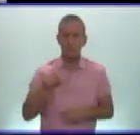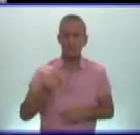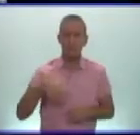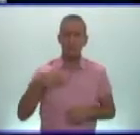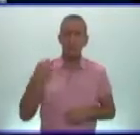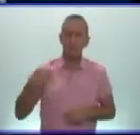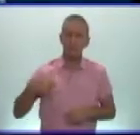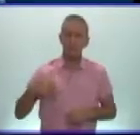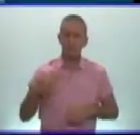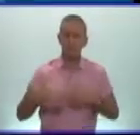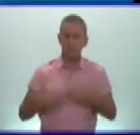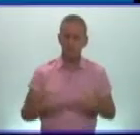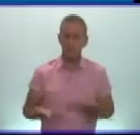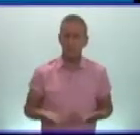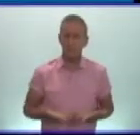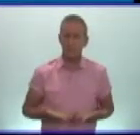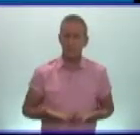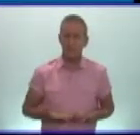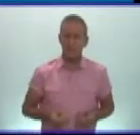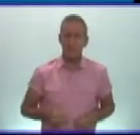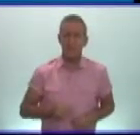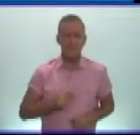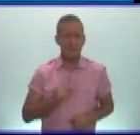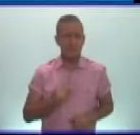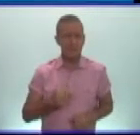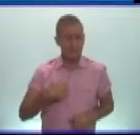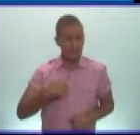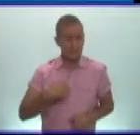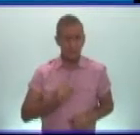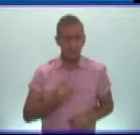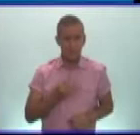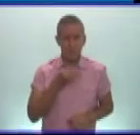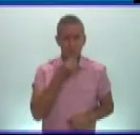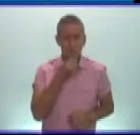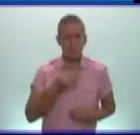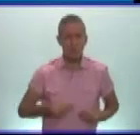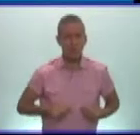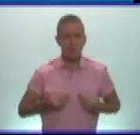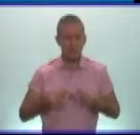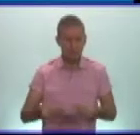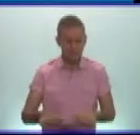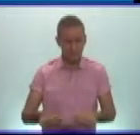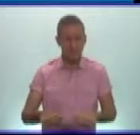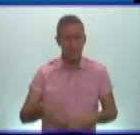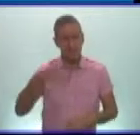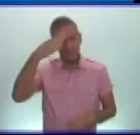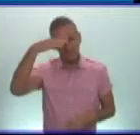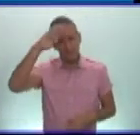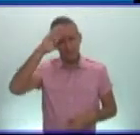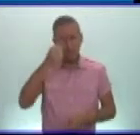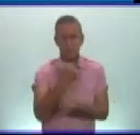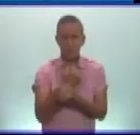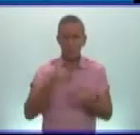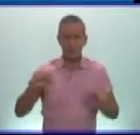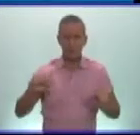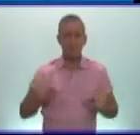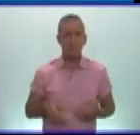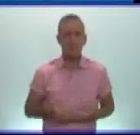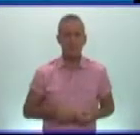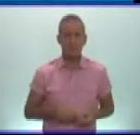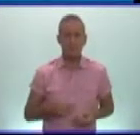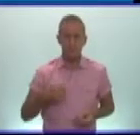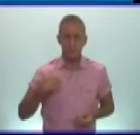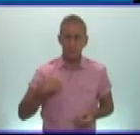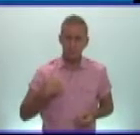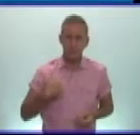pueda ofrecerte esa patria libre de cadenas y afrentas, como el más valioso de todos los regalos, aquí estaré, lejos